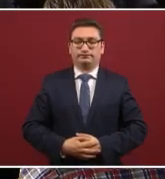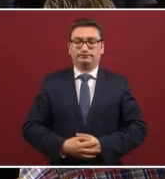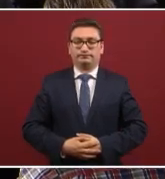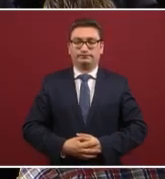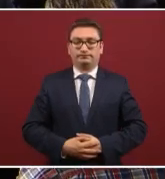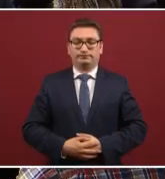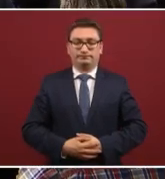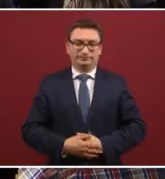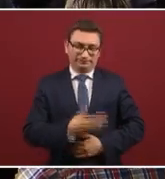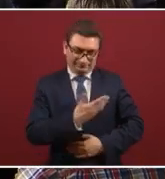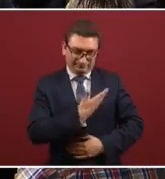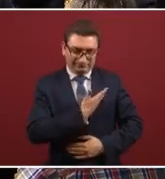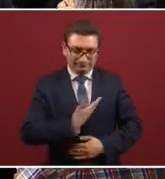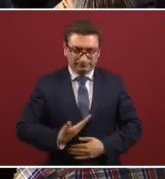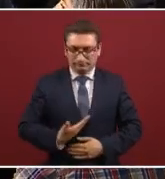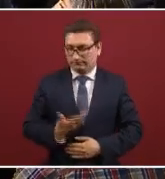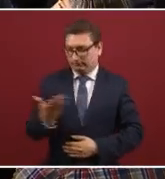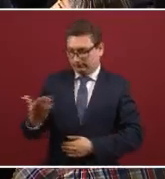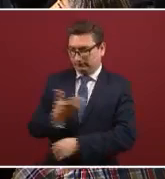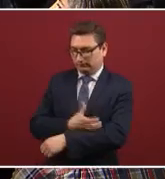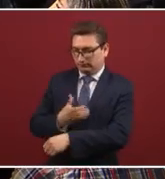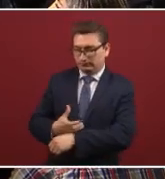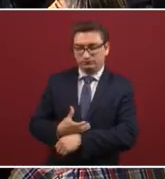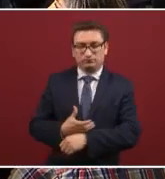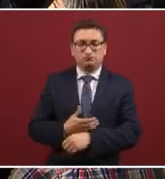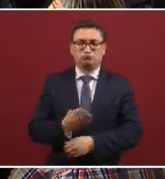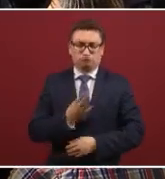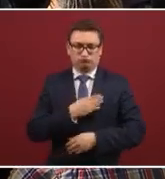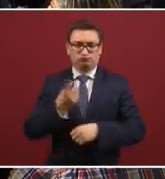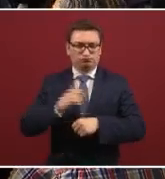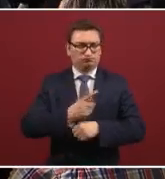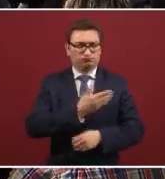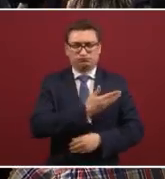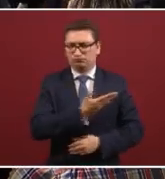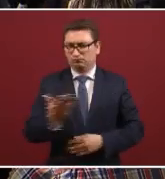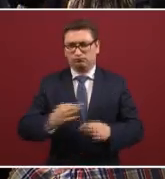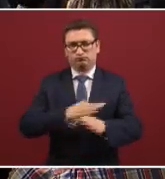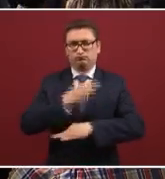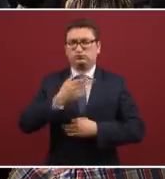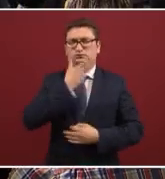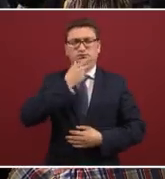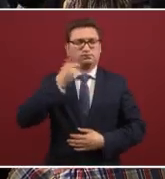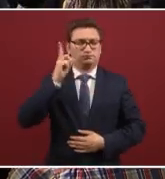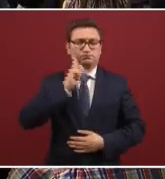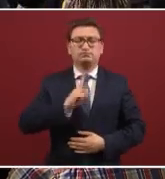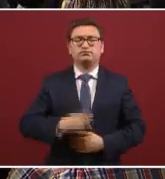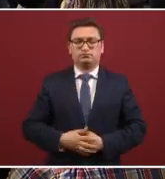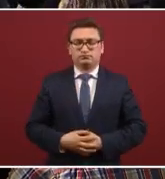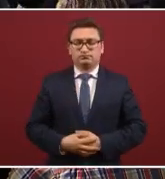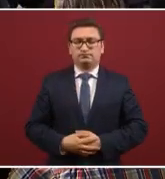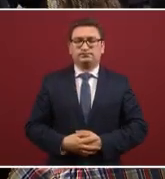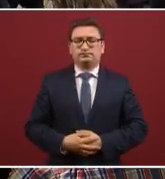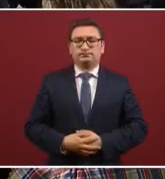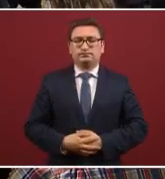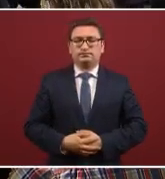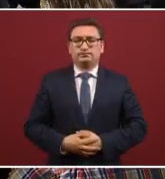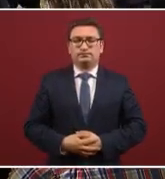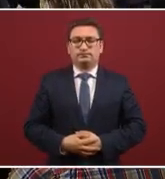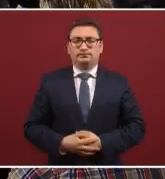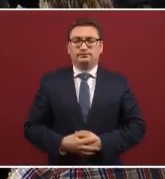Presidente, colegas, muy buenos días a todos y todas. Tengo el gusto